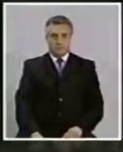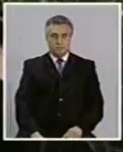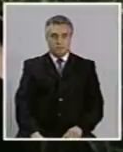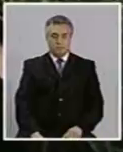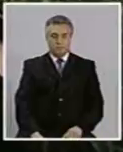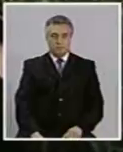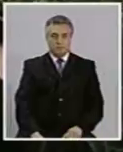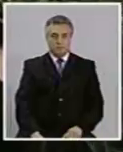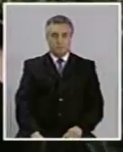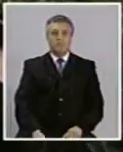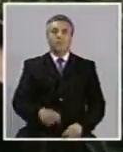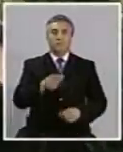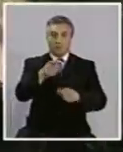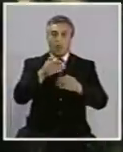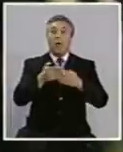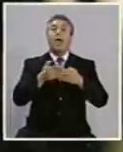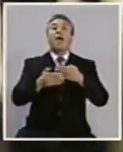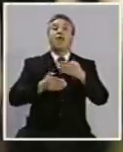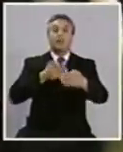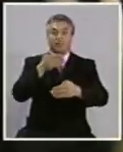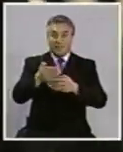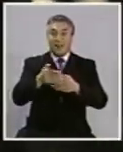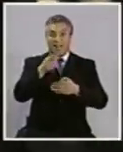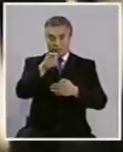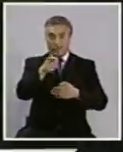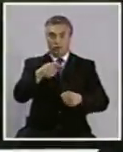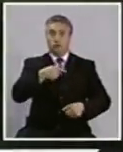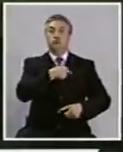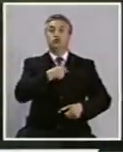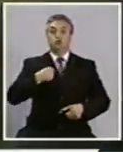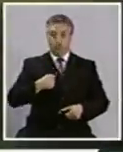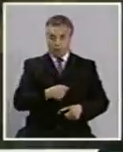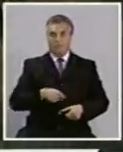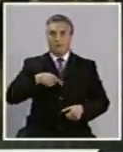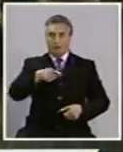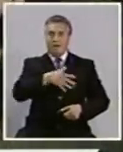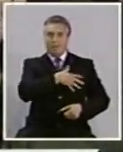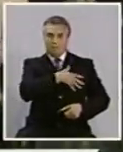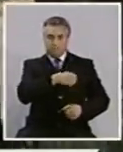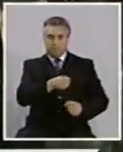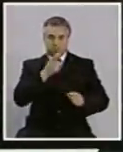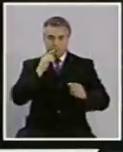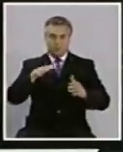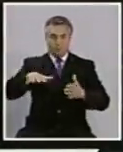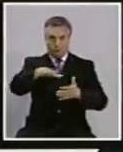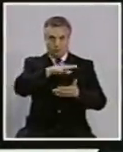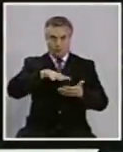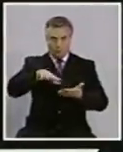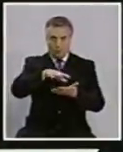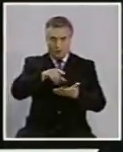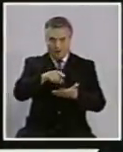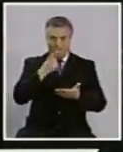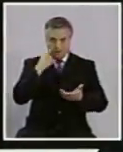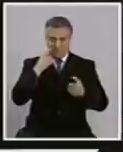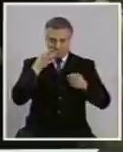Un nuevo adelanto de Superman Man of Steel ya se apodera de los fanáticos en la web.